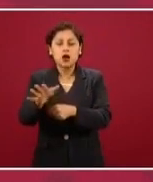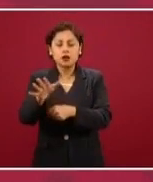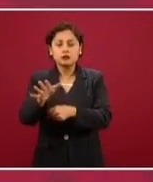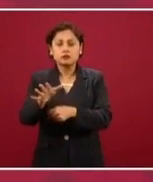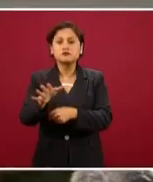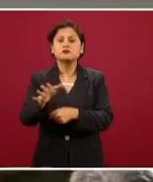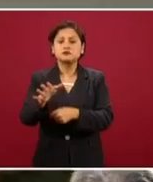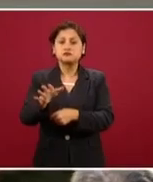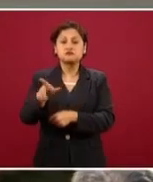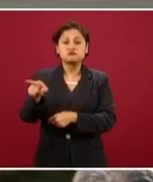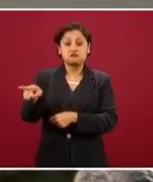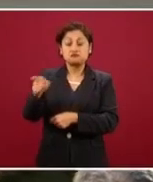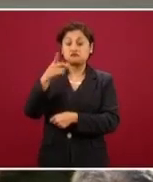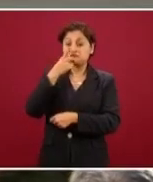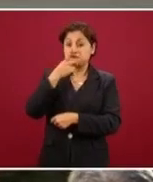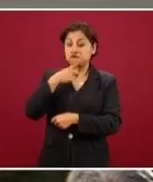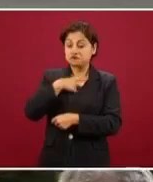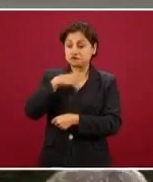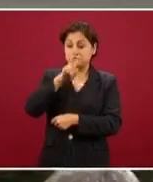Porque sí,